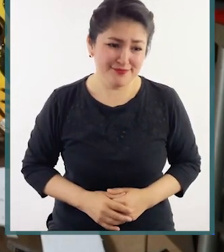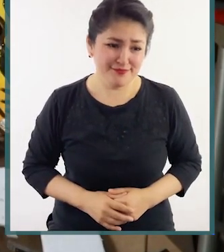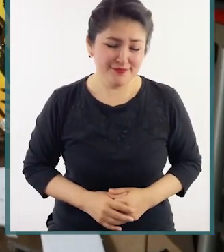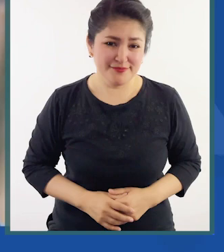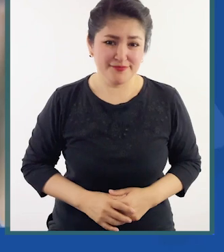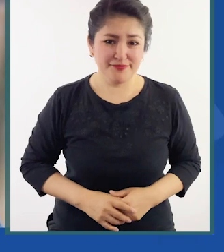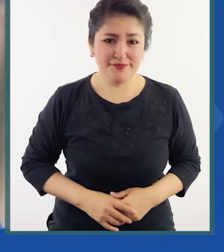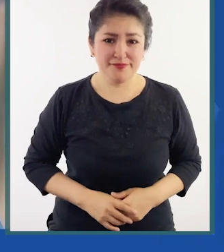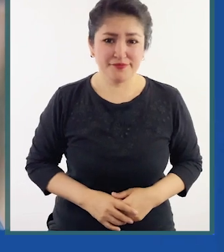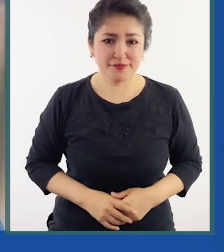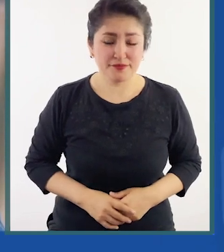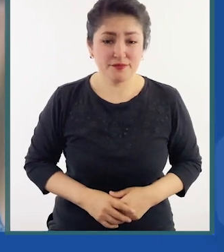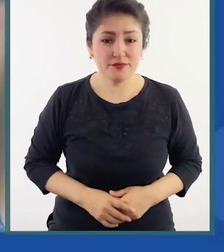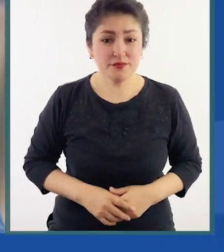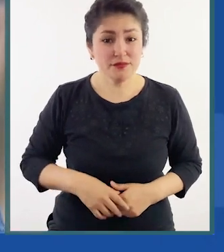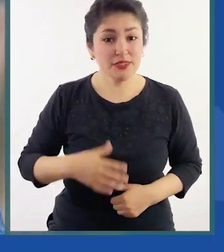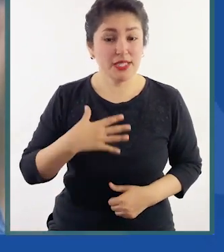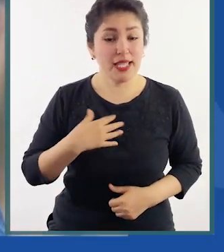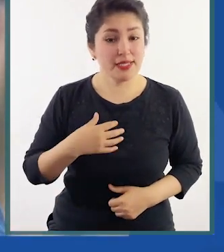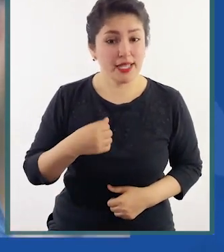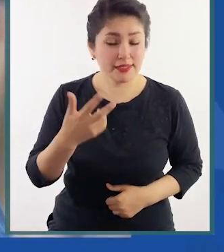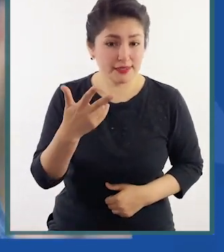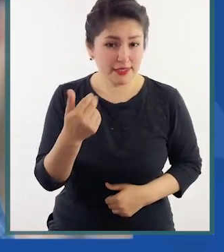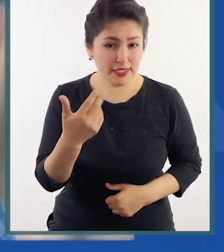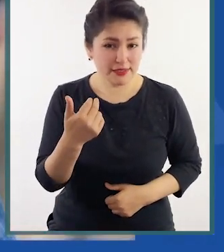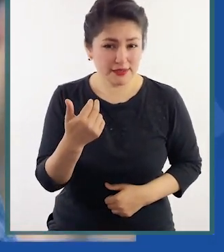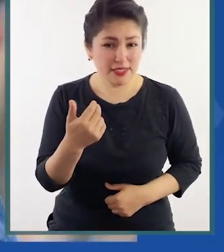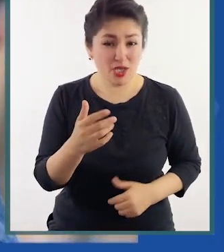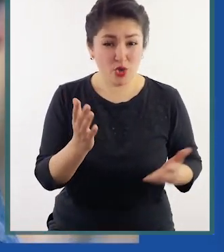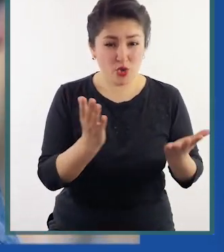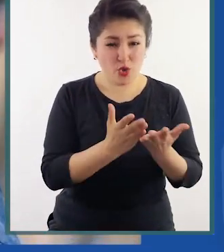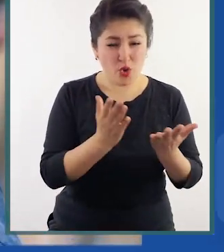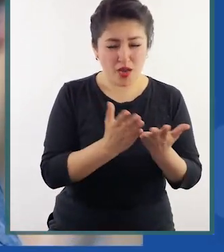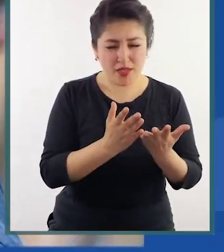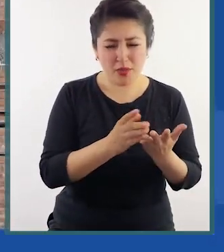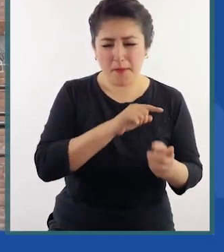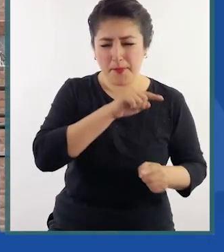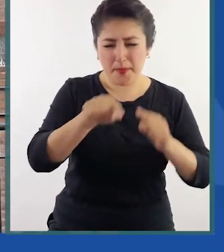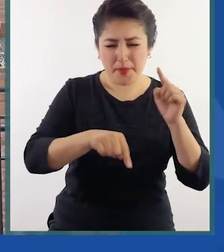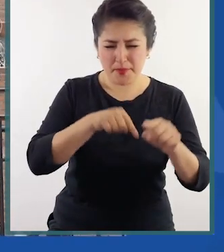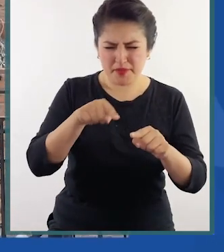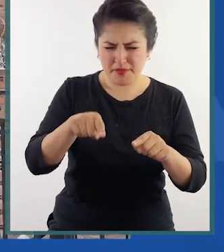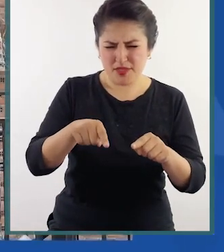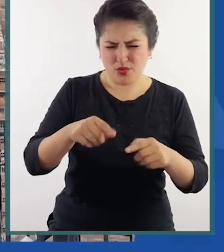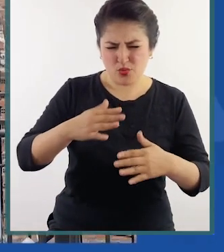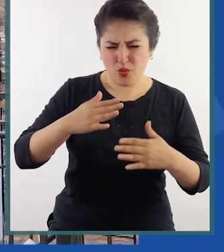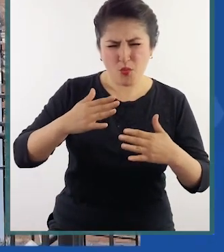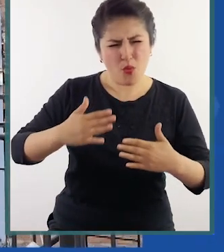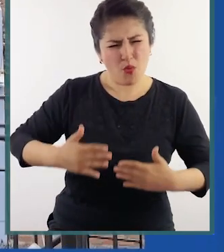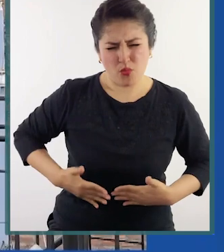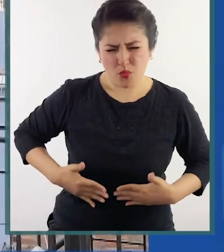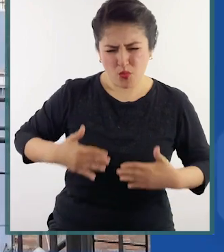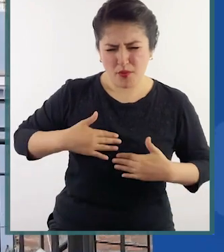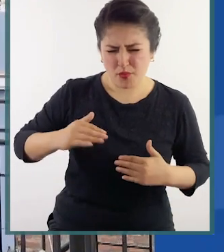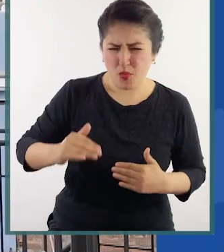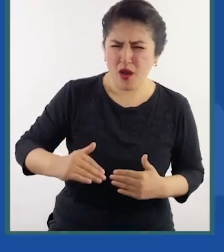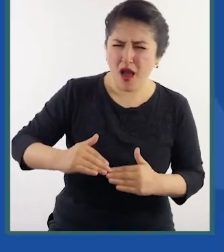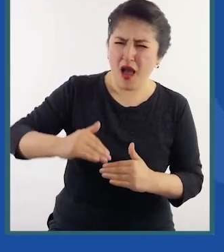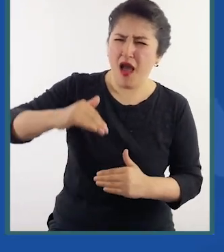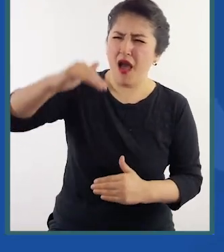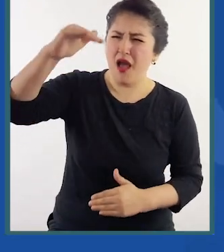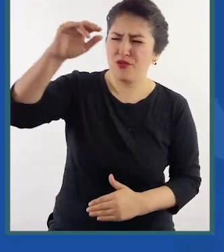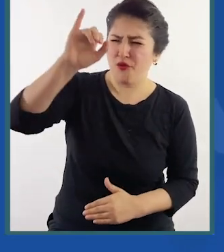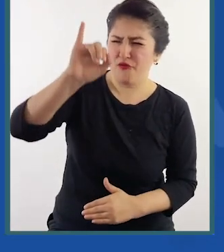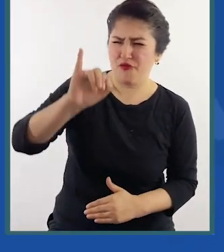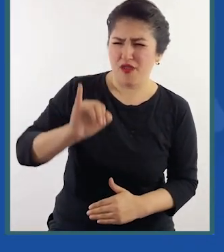¿no? A los 13 años, Lenin padeció de acoso escolar por tener el cuerpo alto y flaco como un